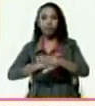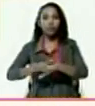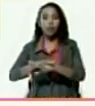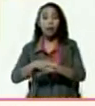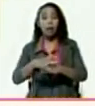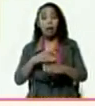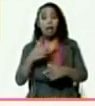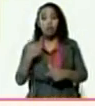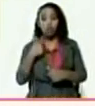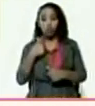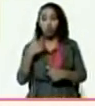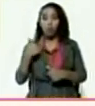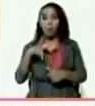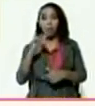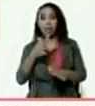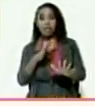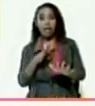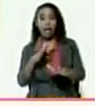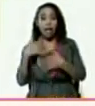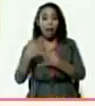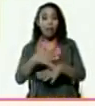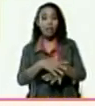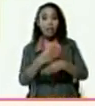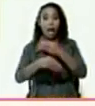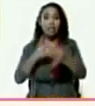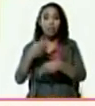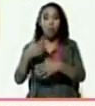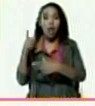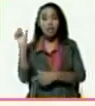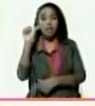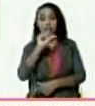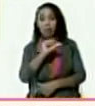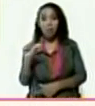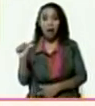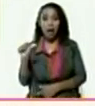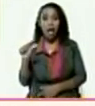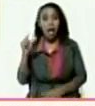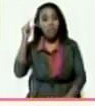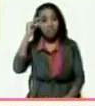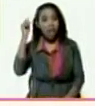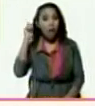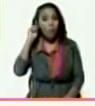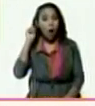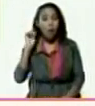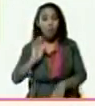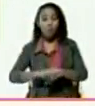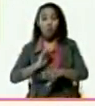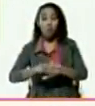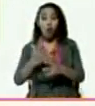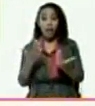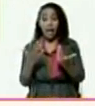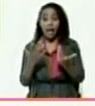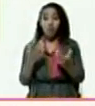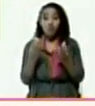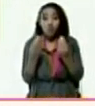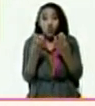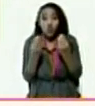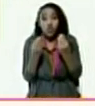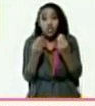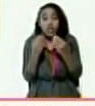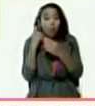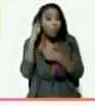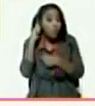que a veces las marchas que hacemos durante la semana como que fueran del Día de la Mujer, por la cantidad de mujeres que nos